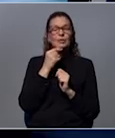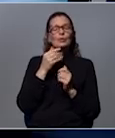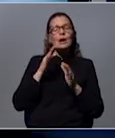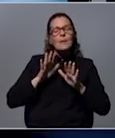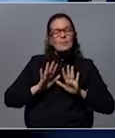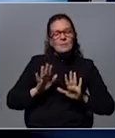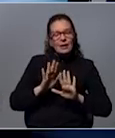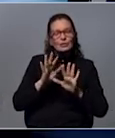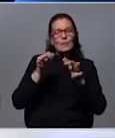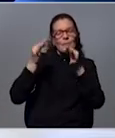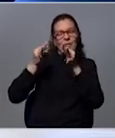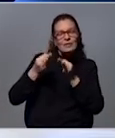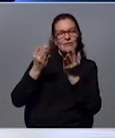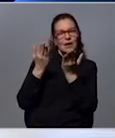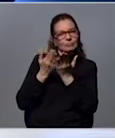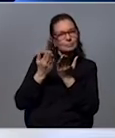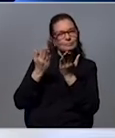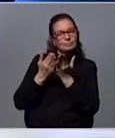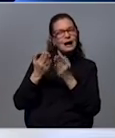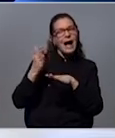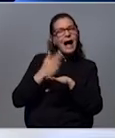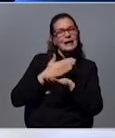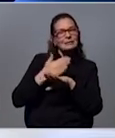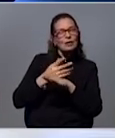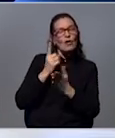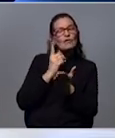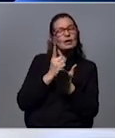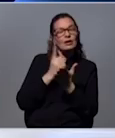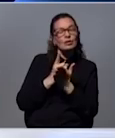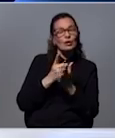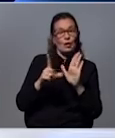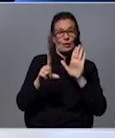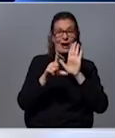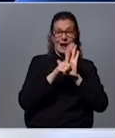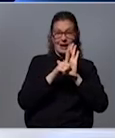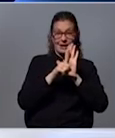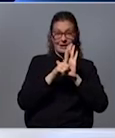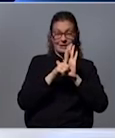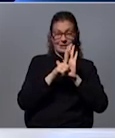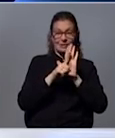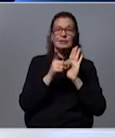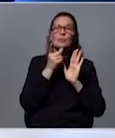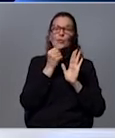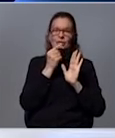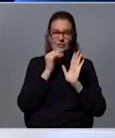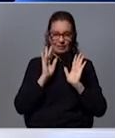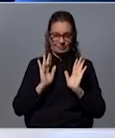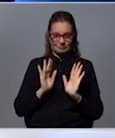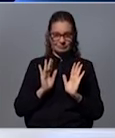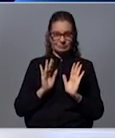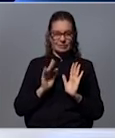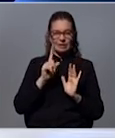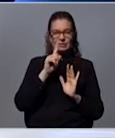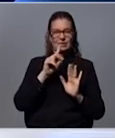preparación específica para ser policías y además obligándolos a cumplir con la ley de procedimiento policial la ley de procedimiento policial de